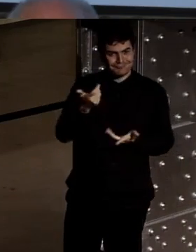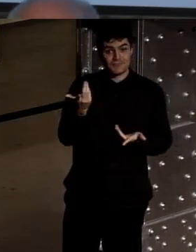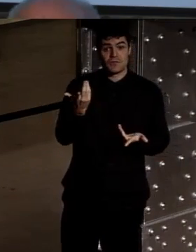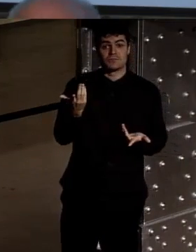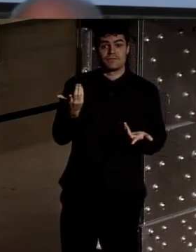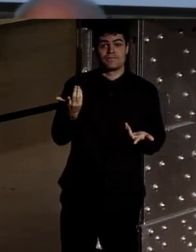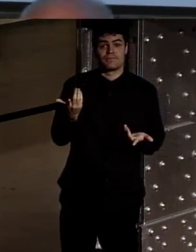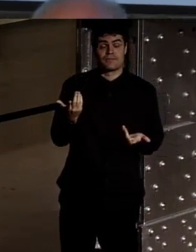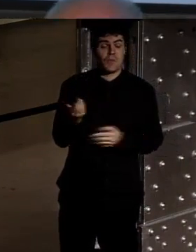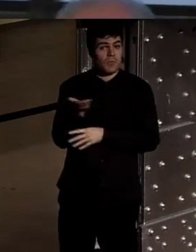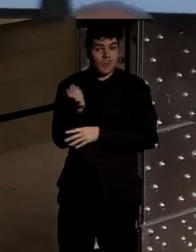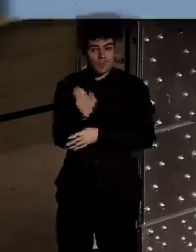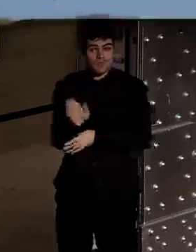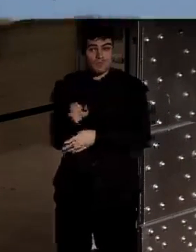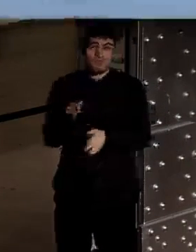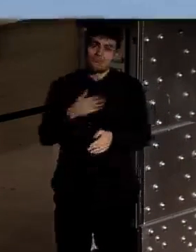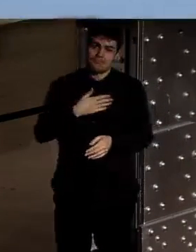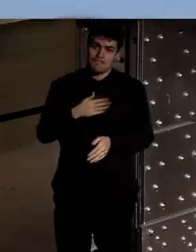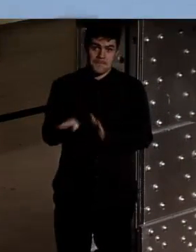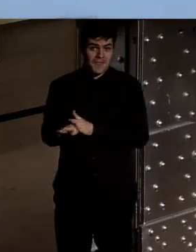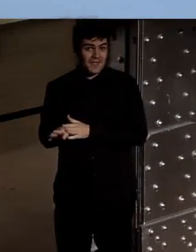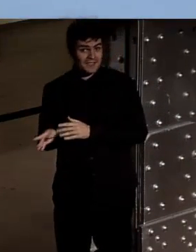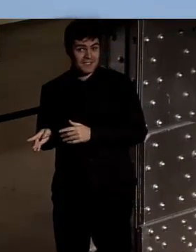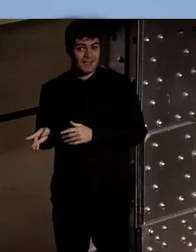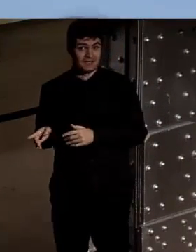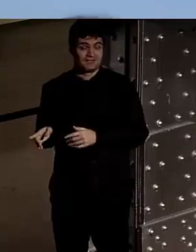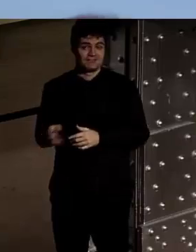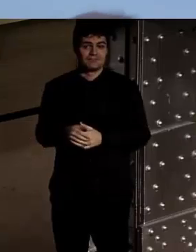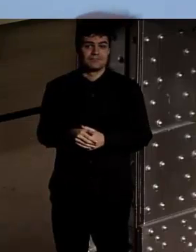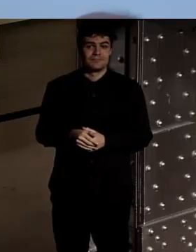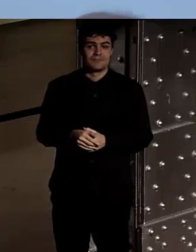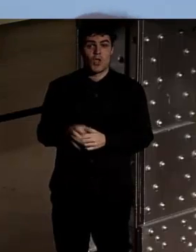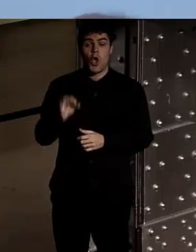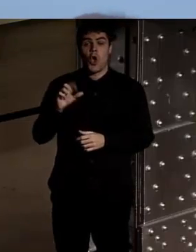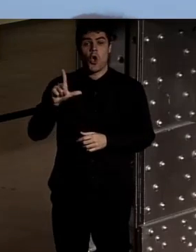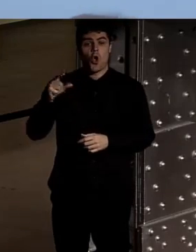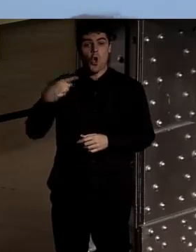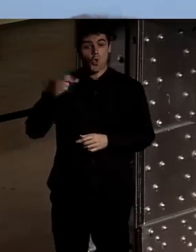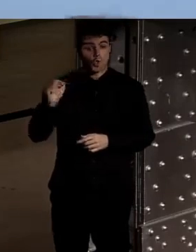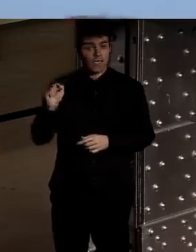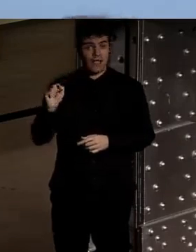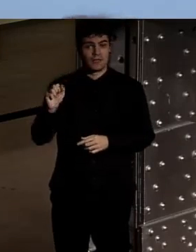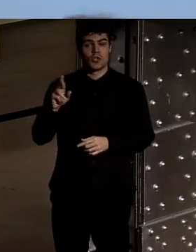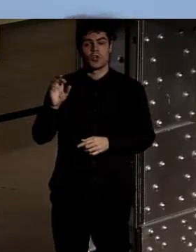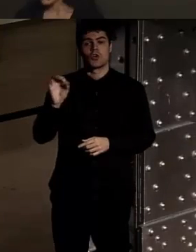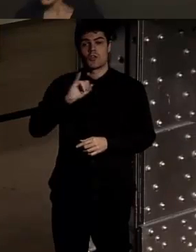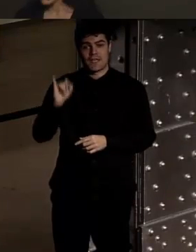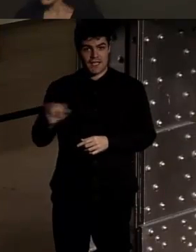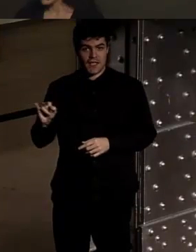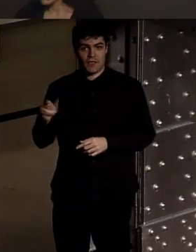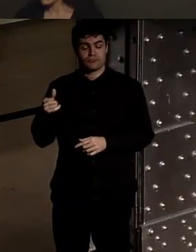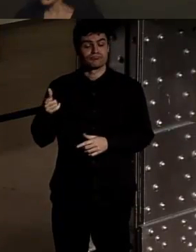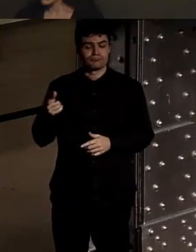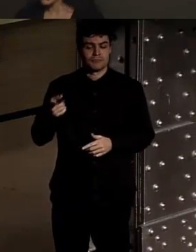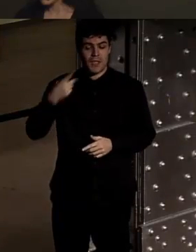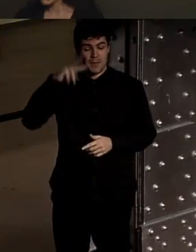Presentamos, empezando por mi derecha, mirando así por la derecha del público, Olga Rodríguez, especializada en información internacional, sobre todo